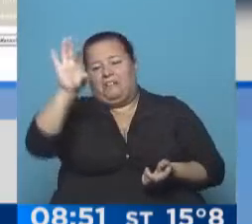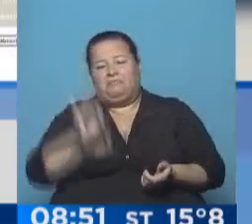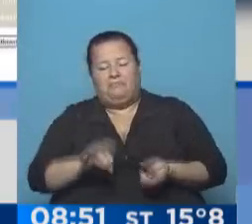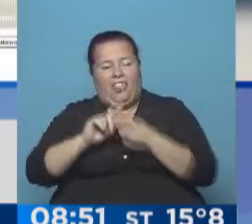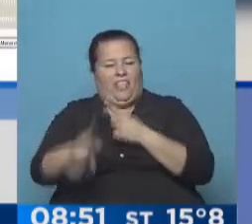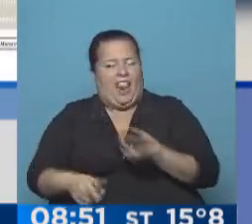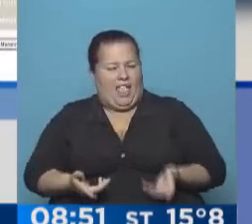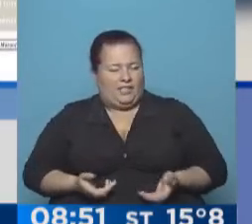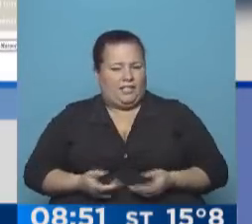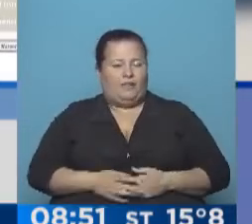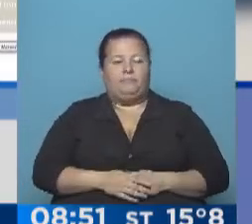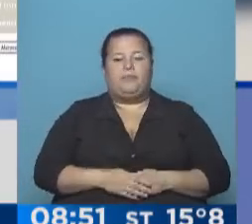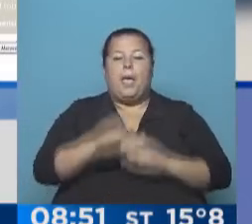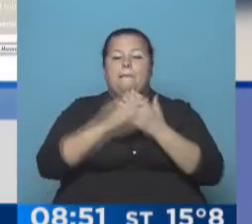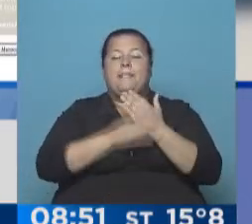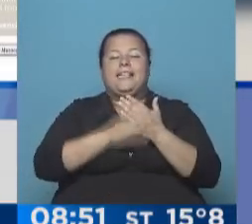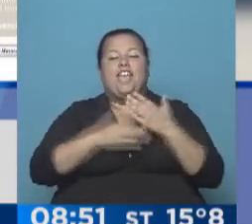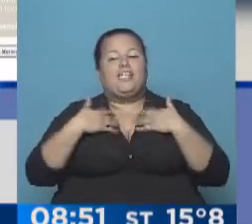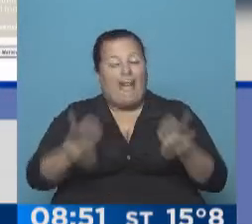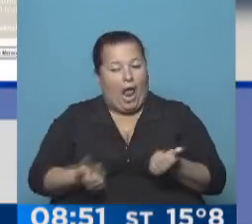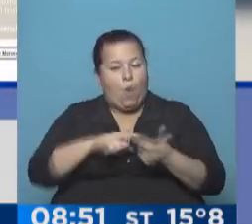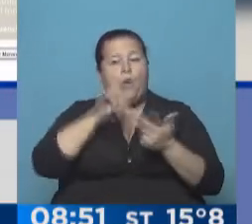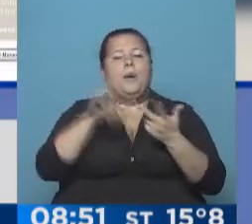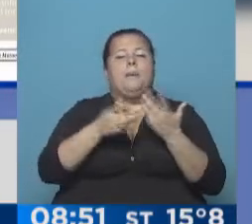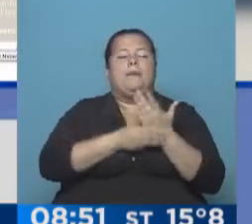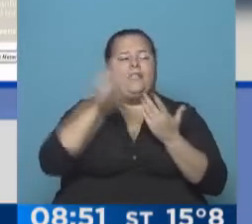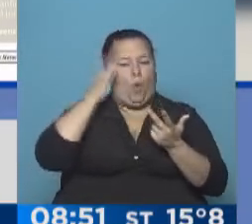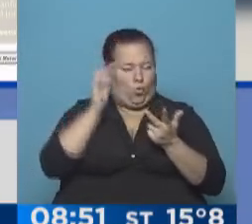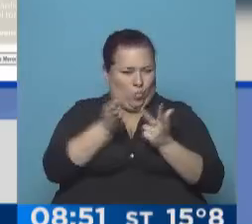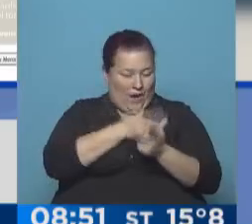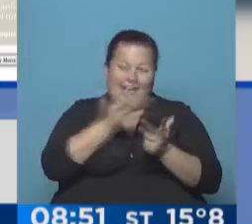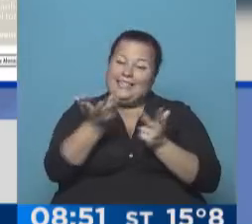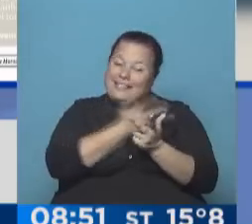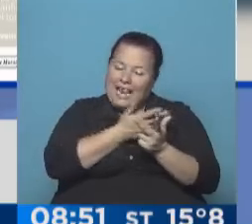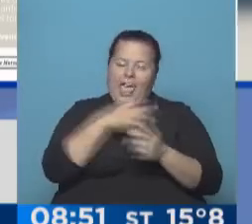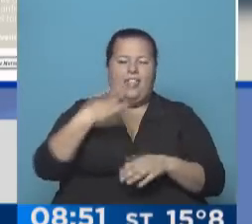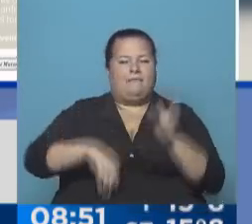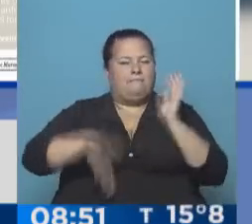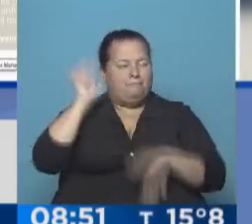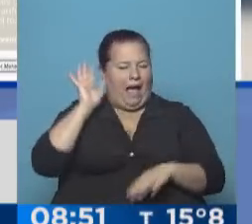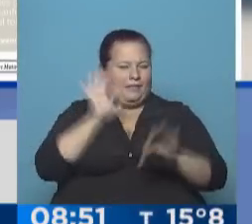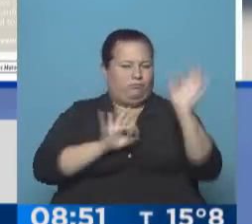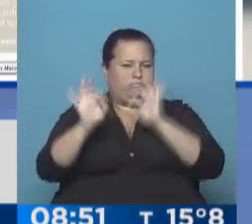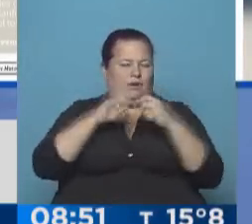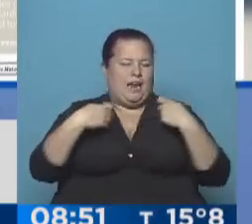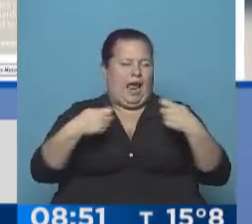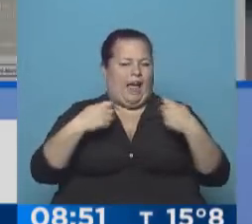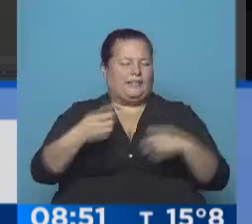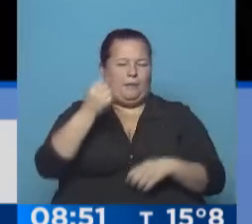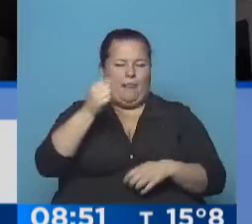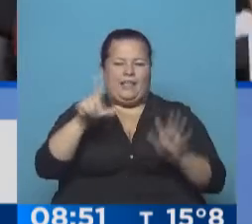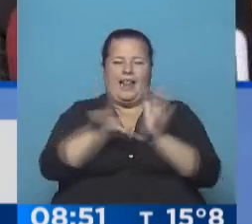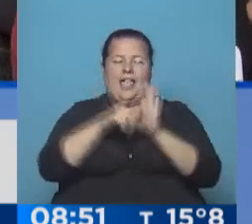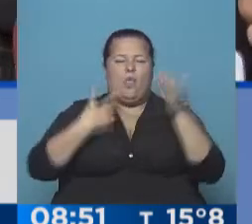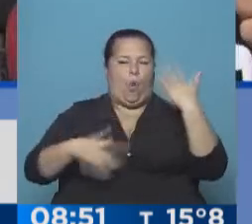forma directa, el Ministerio de Salud y el Ministerio de Cultura. Esos son los 3 que tienen el mayor porcentaje de utilización del